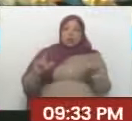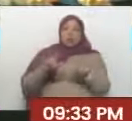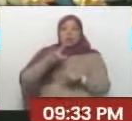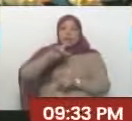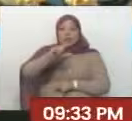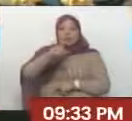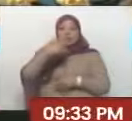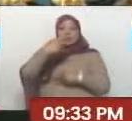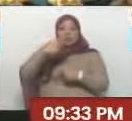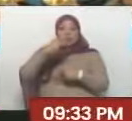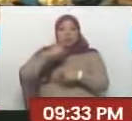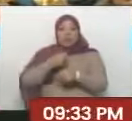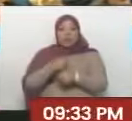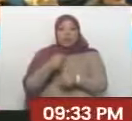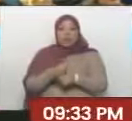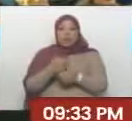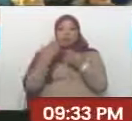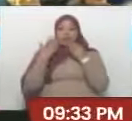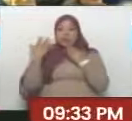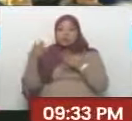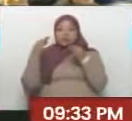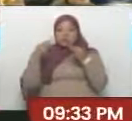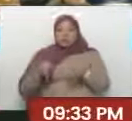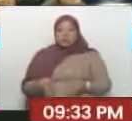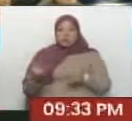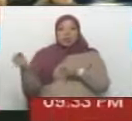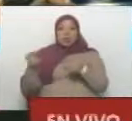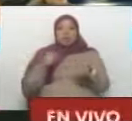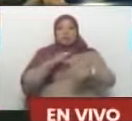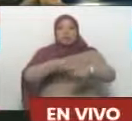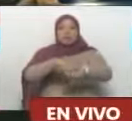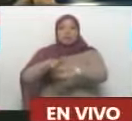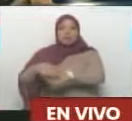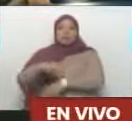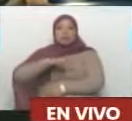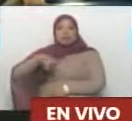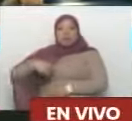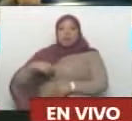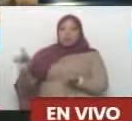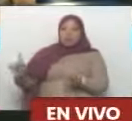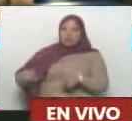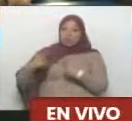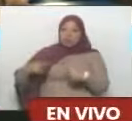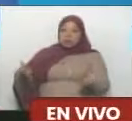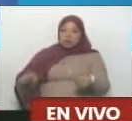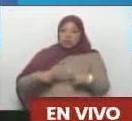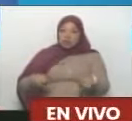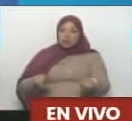electrónicos, con énfasis en la difusión de nuestra música.